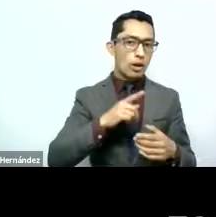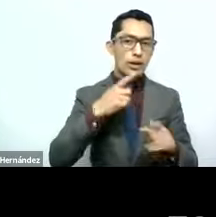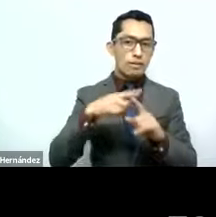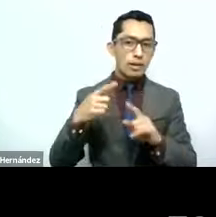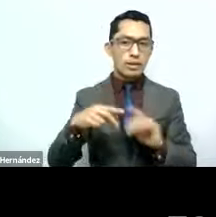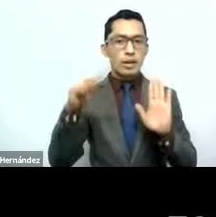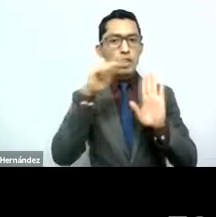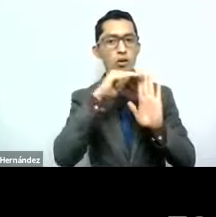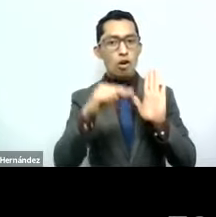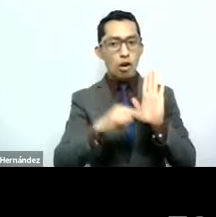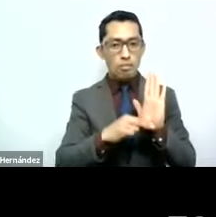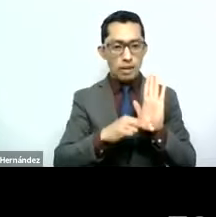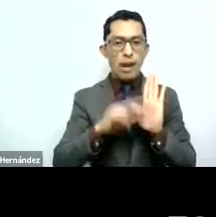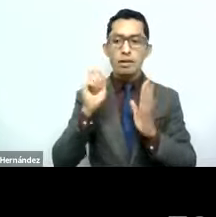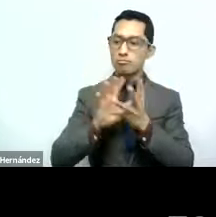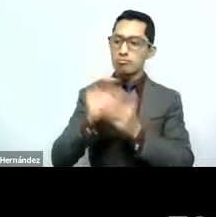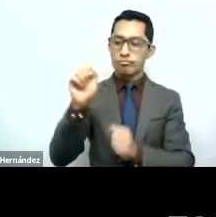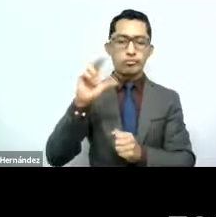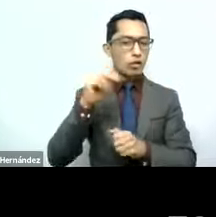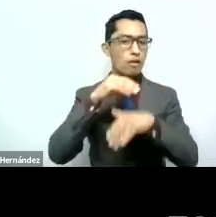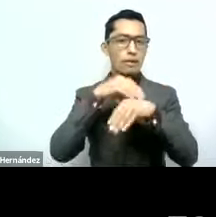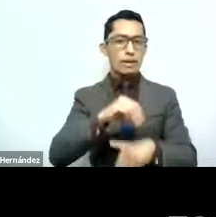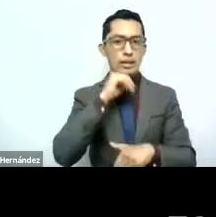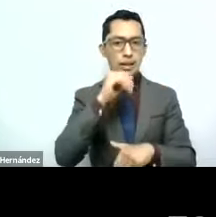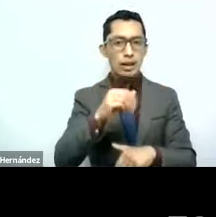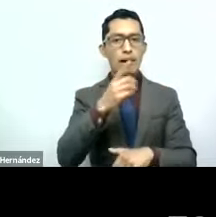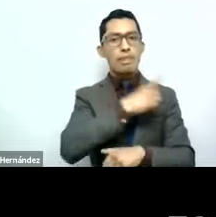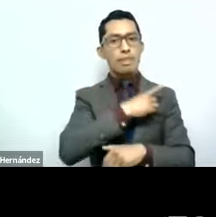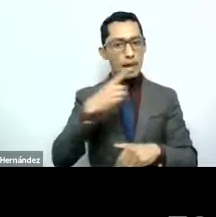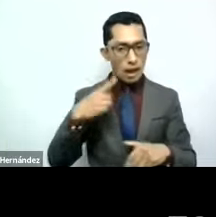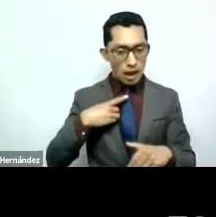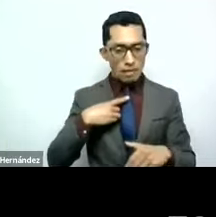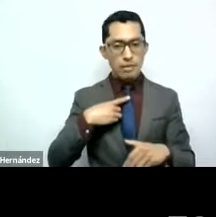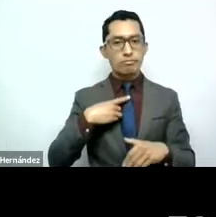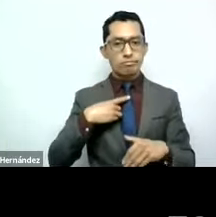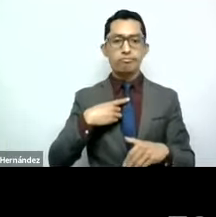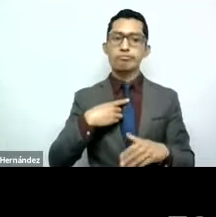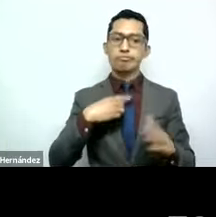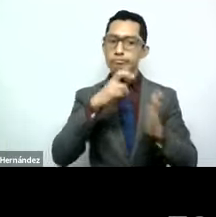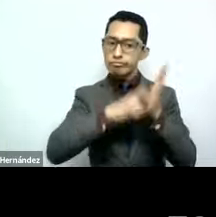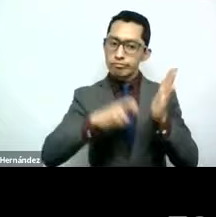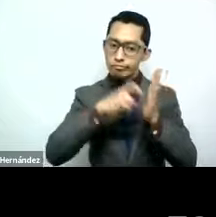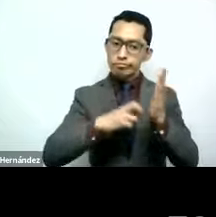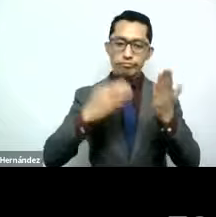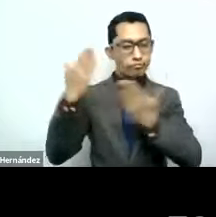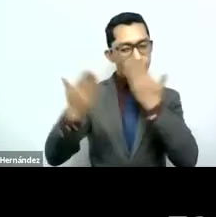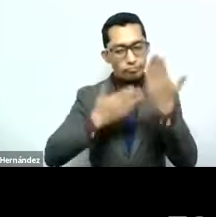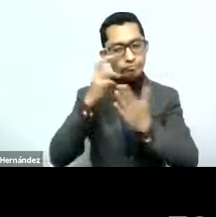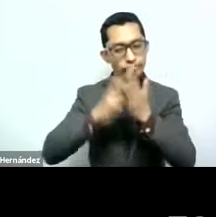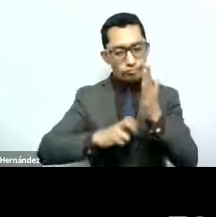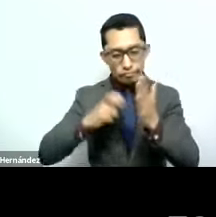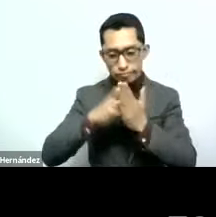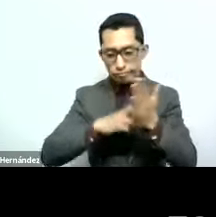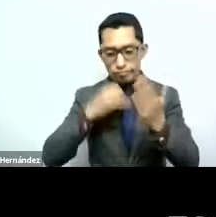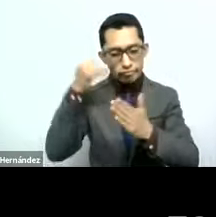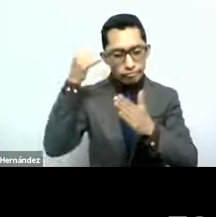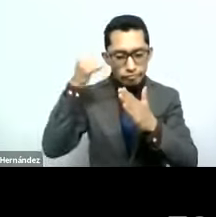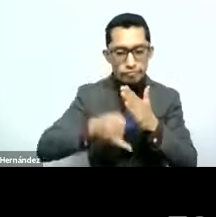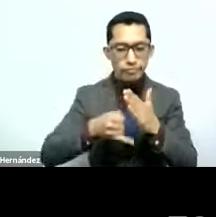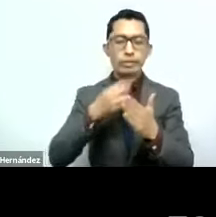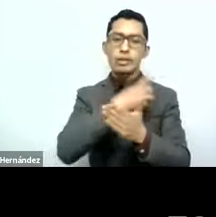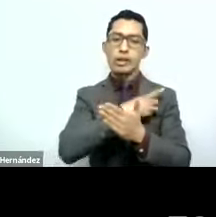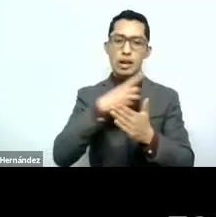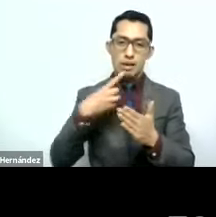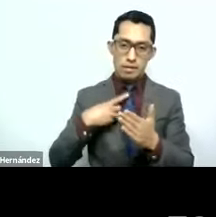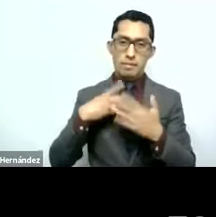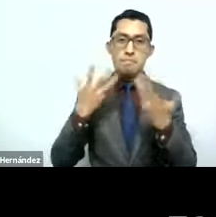es inconstitucional y se debe someter a un escrutinio alto. Entonces, en la Corte